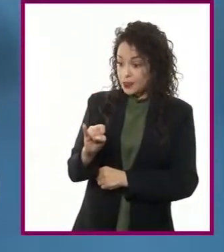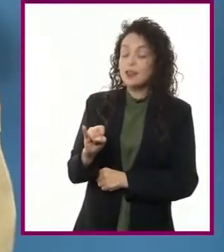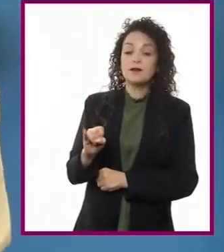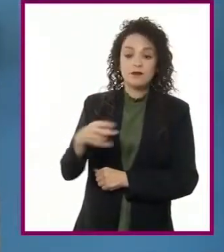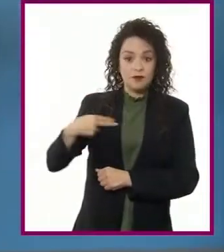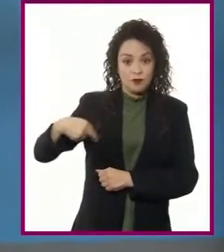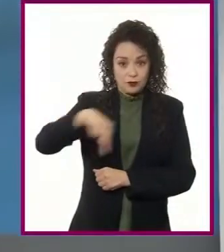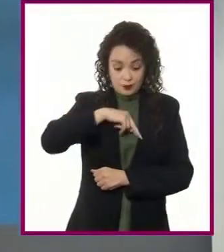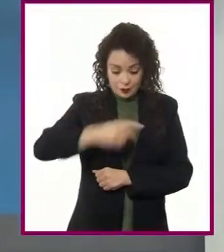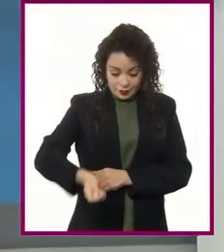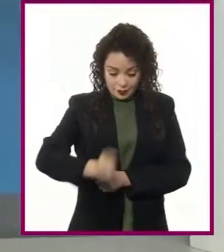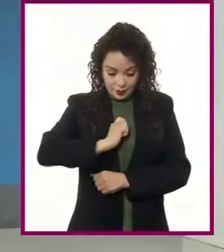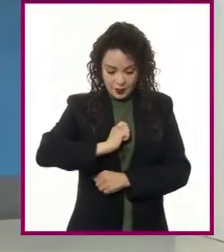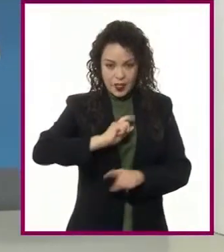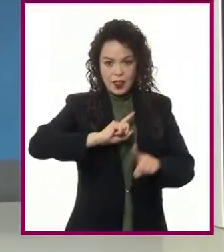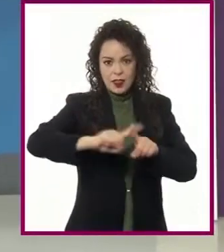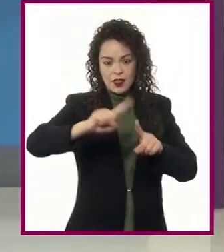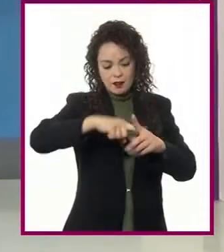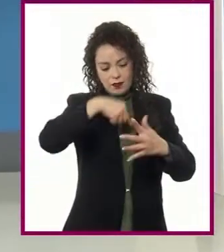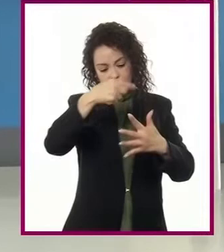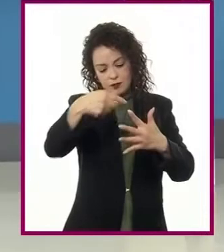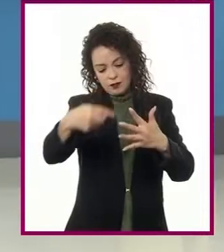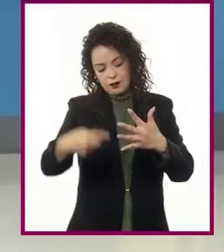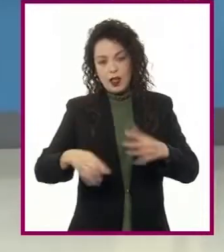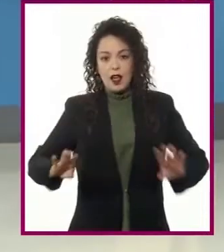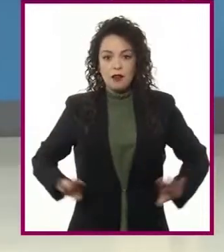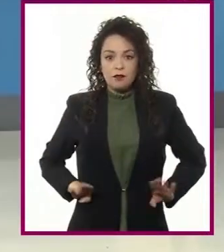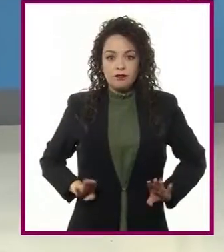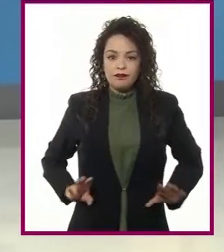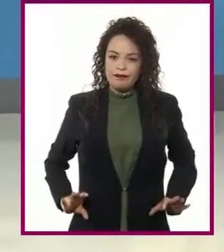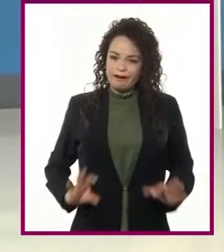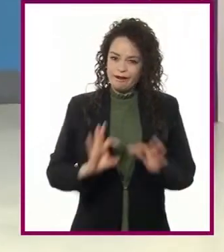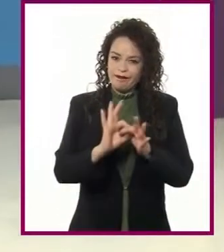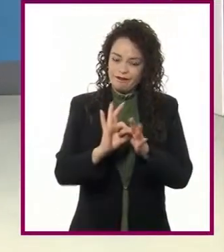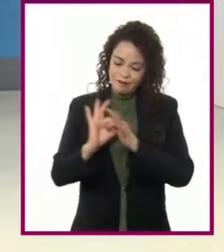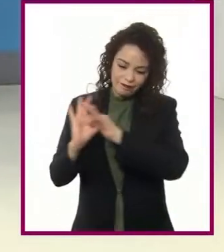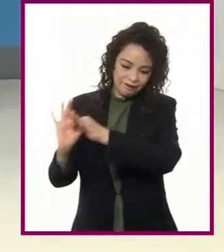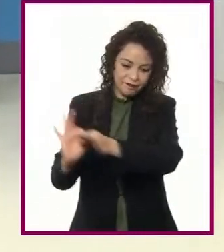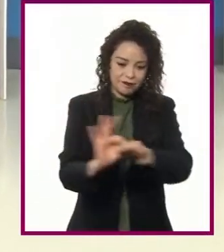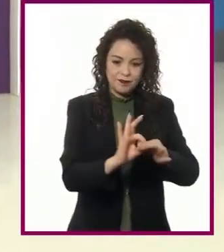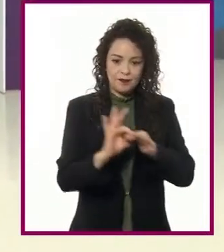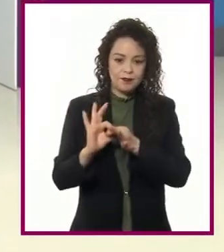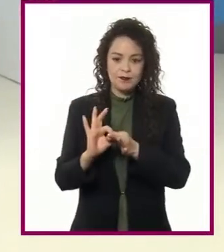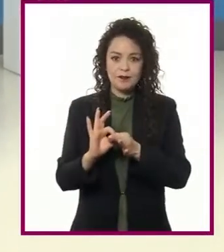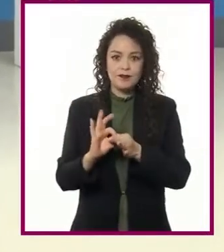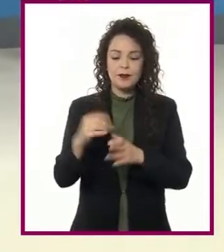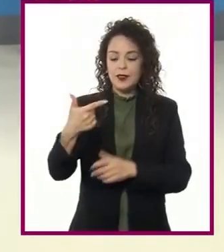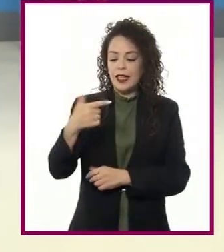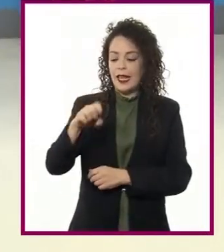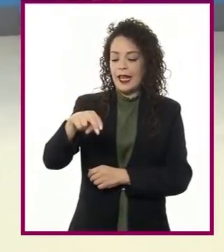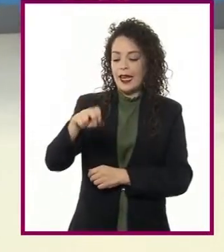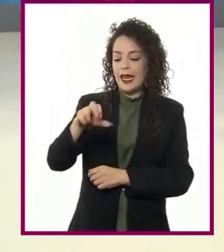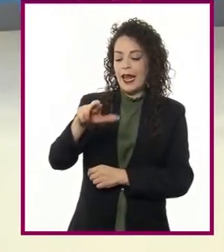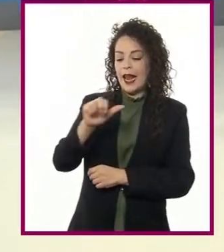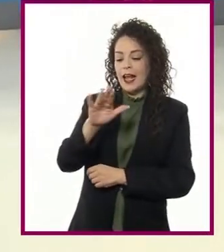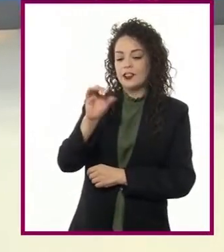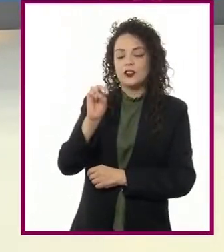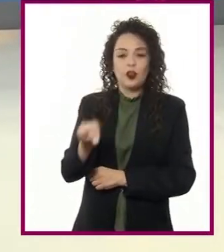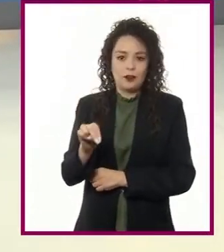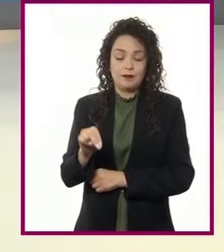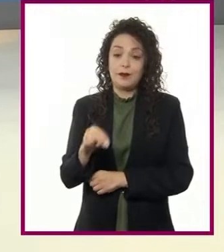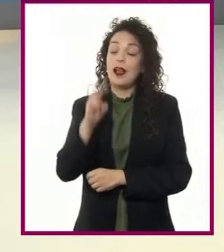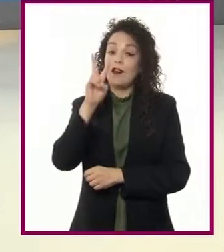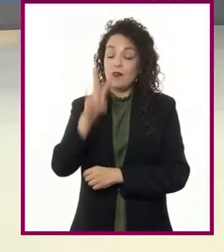todos sus aspectos, se va formando en conjunto con toda nuestra generación. El mundo es muy amplio y